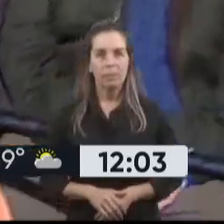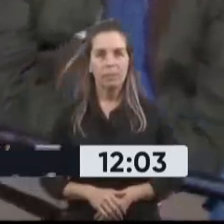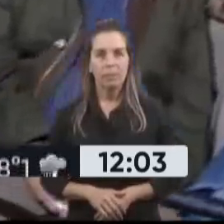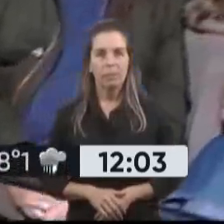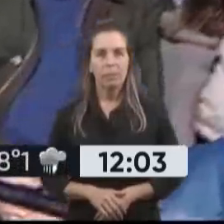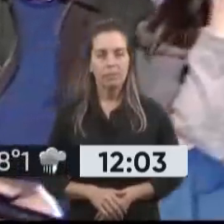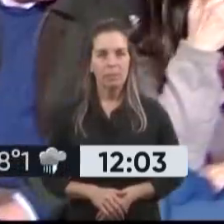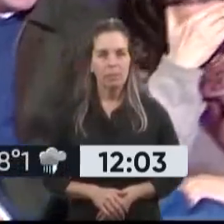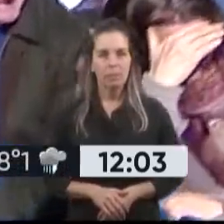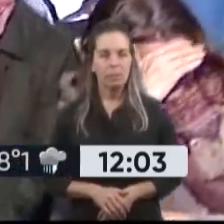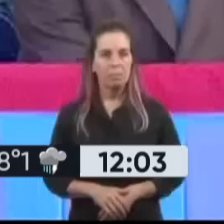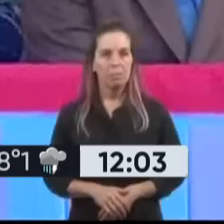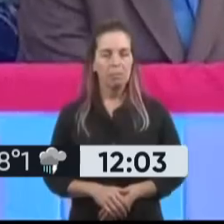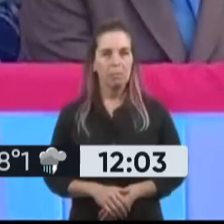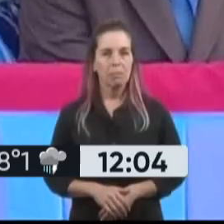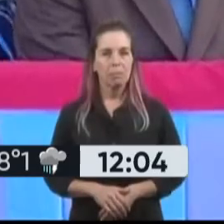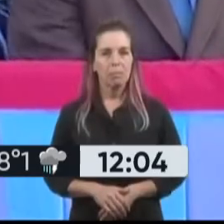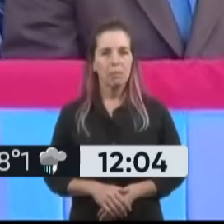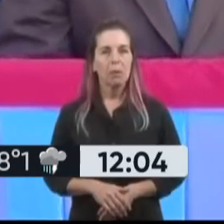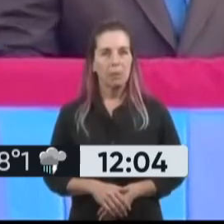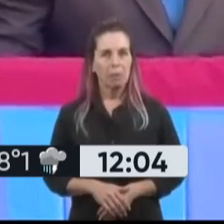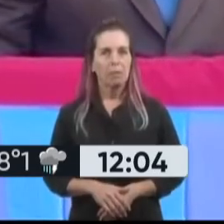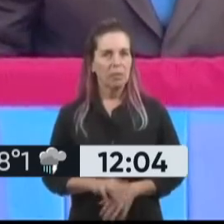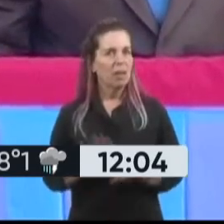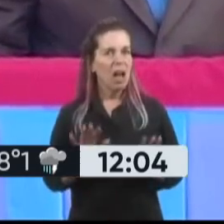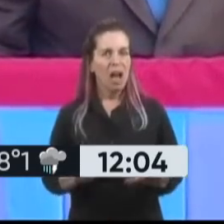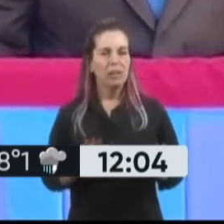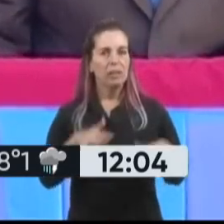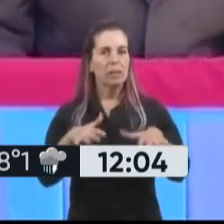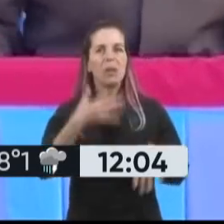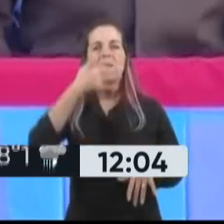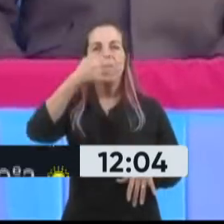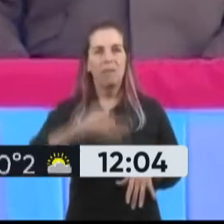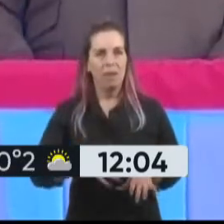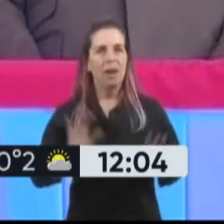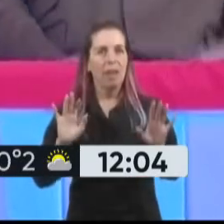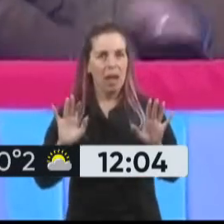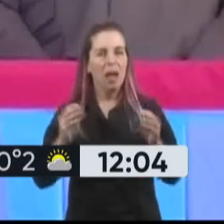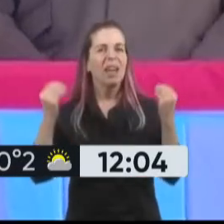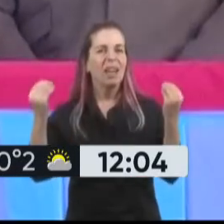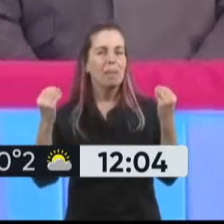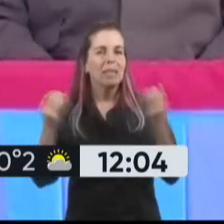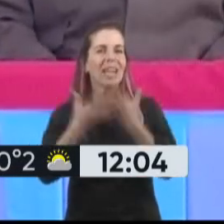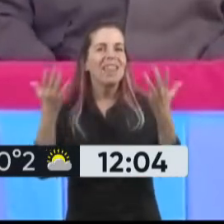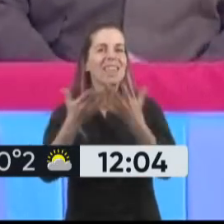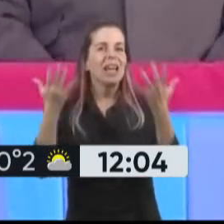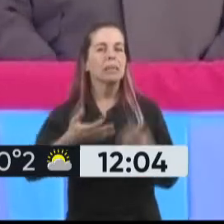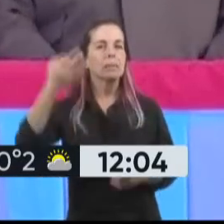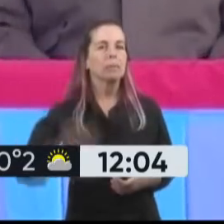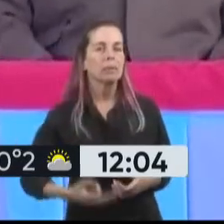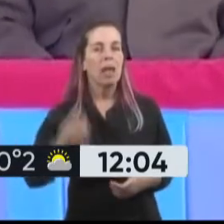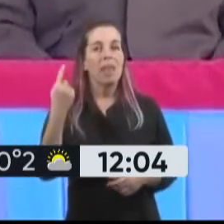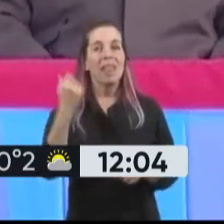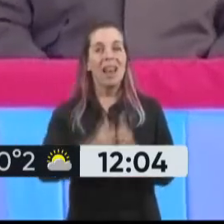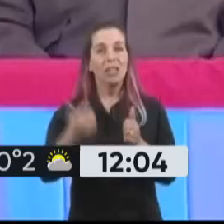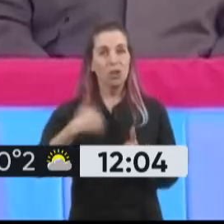Es simplemente un hecho, una verdad inobjetable, que los días más felices de la historia argentina fueron los días